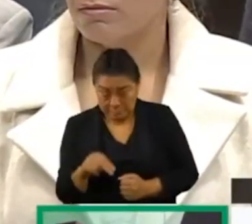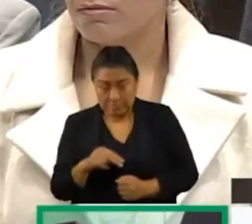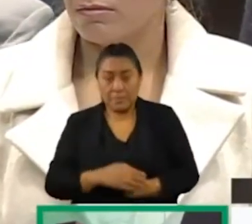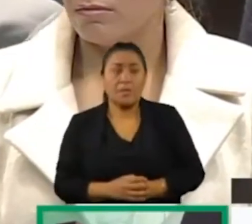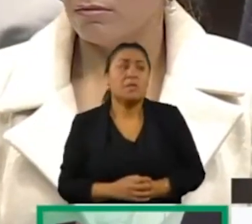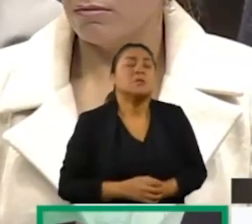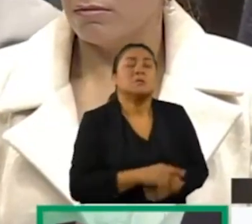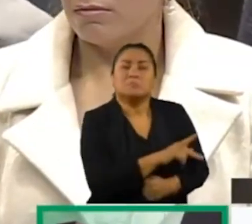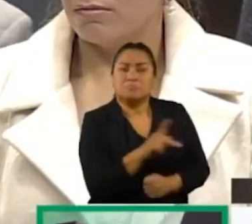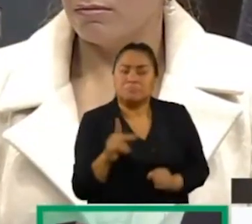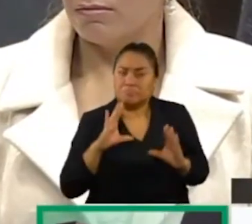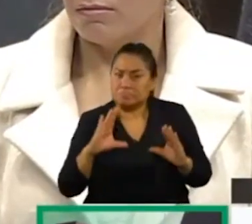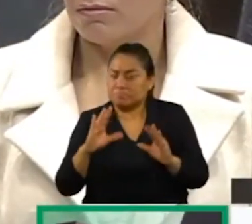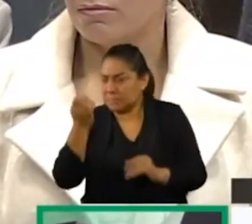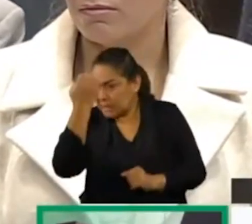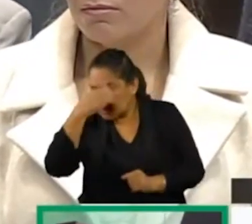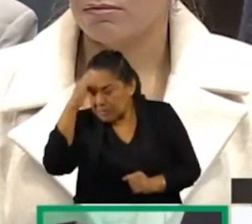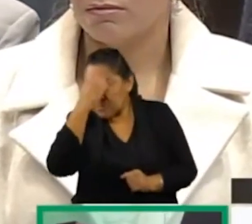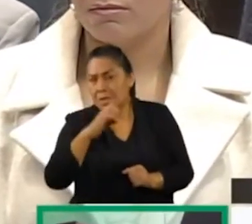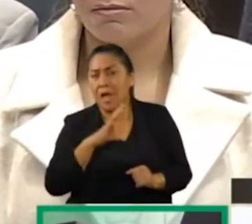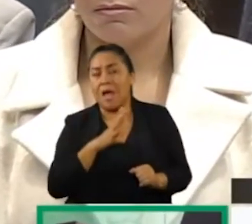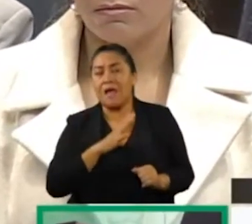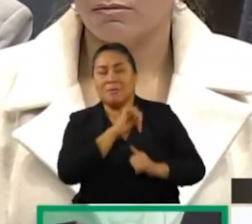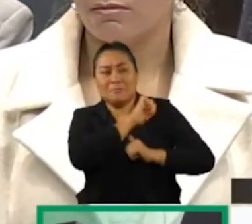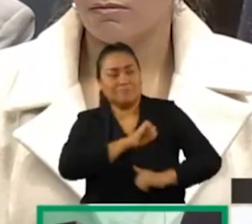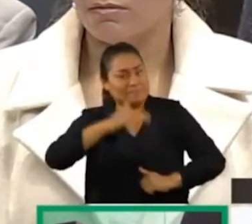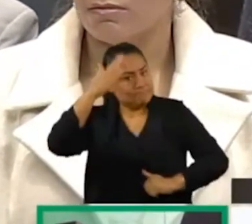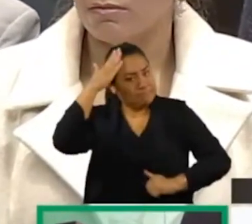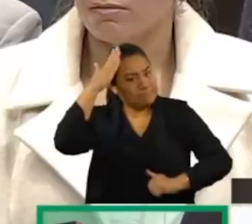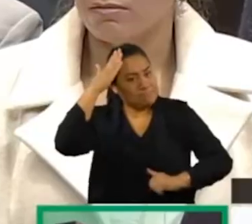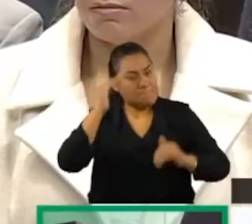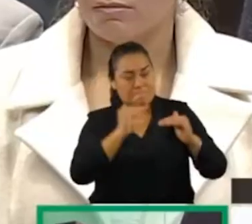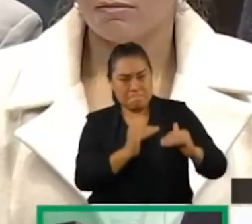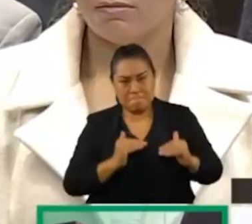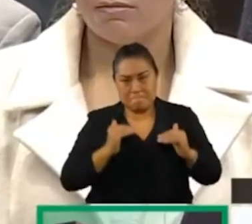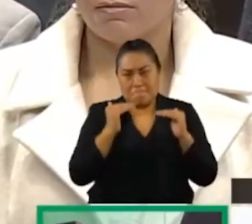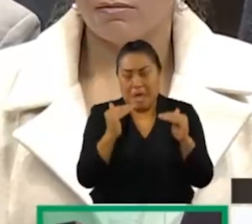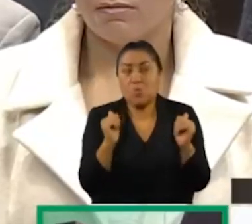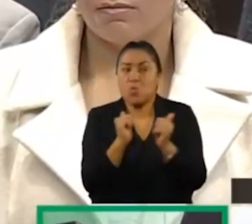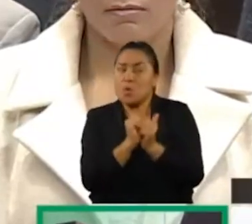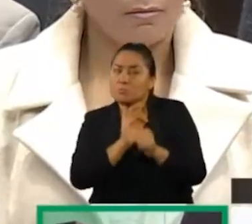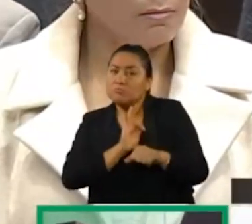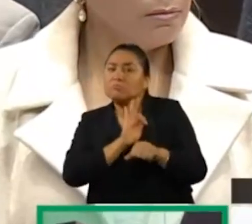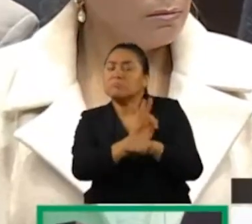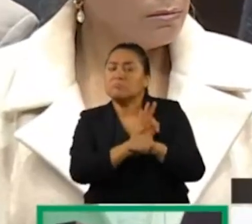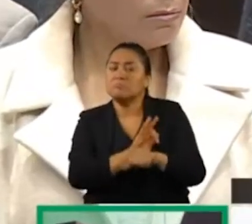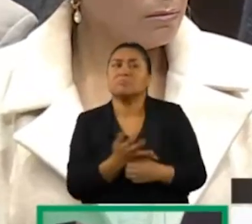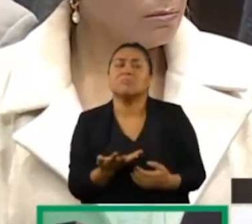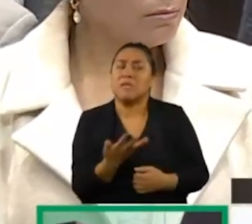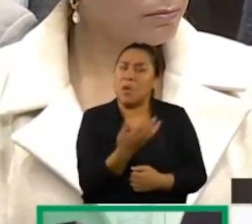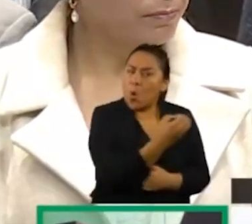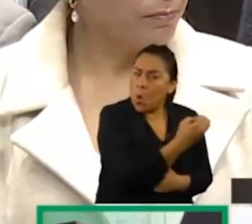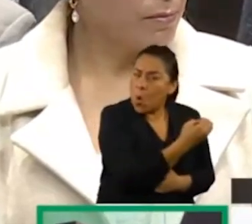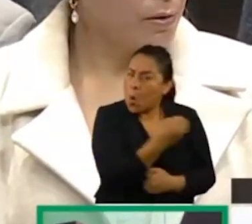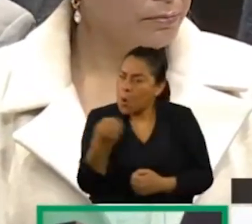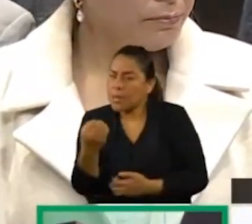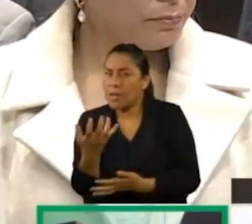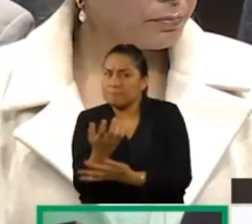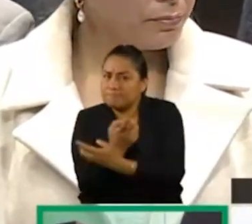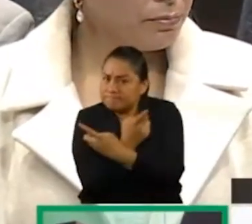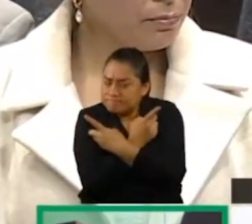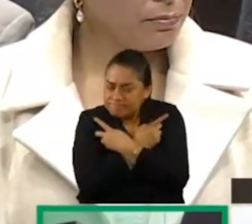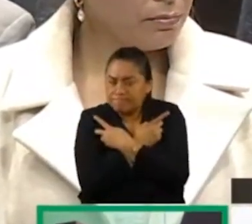tiene formación, jerarquía y respaldo. Hay orden, disciplina y